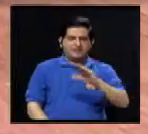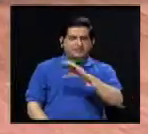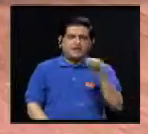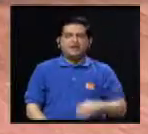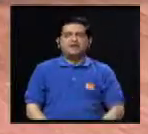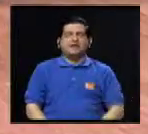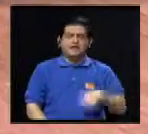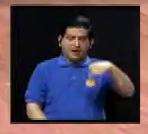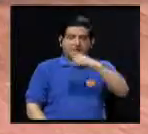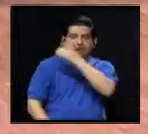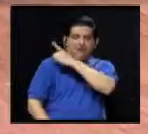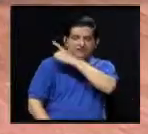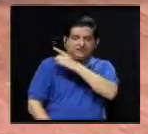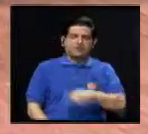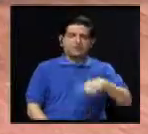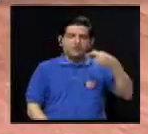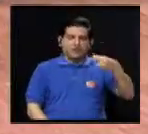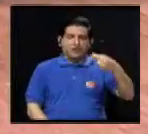Gerardo Chavarría, logramos